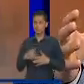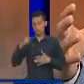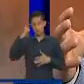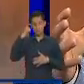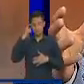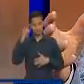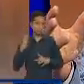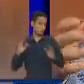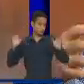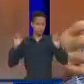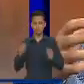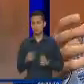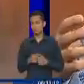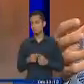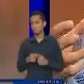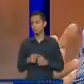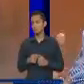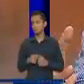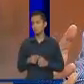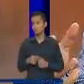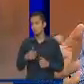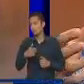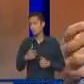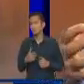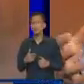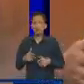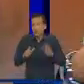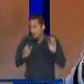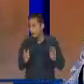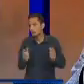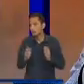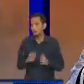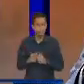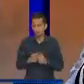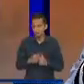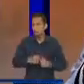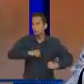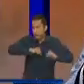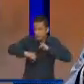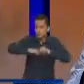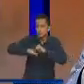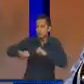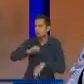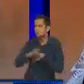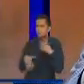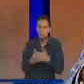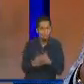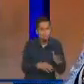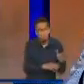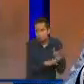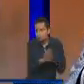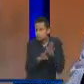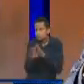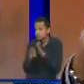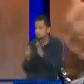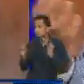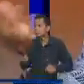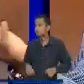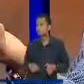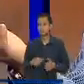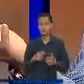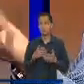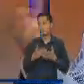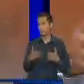como una voluntad, sino que exista una política de desarrollo de productos que podrían solucionar